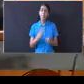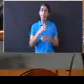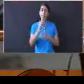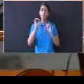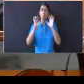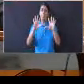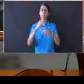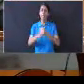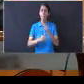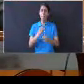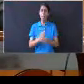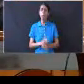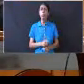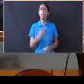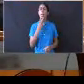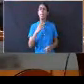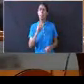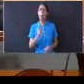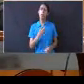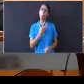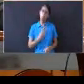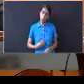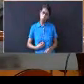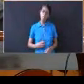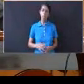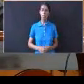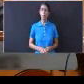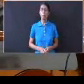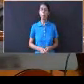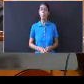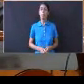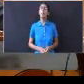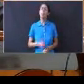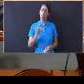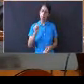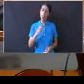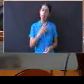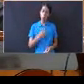Hermano, pero sufrí, sí, sí, yo sé que sufrió. Pero continúe.